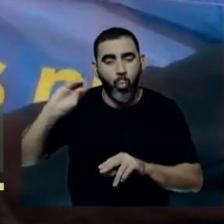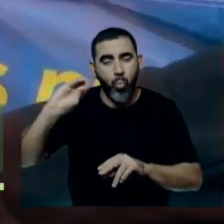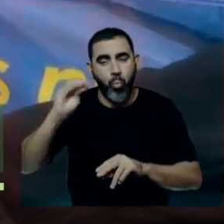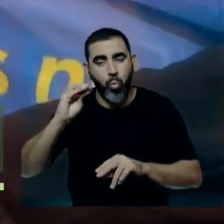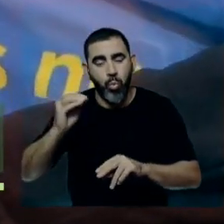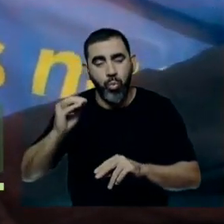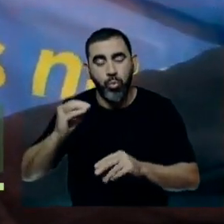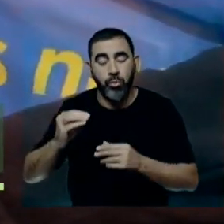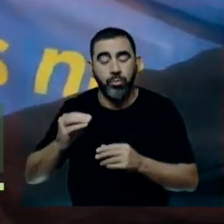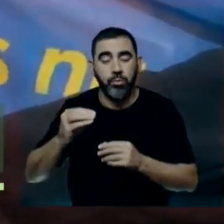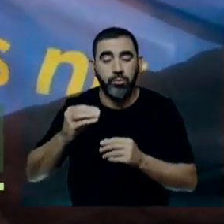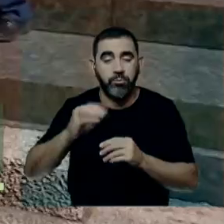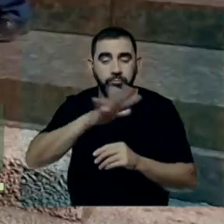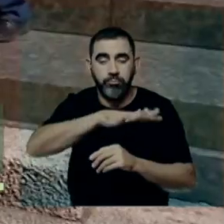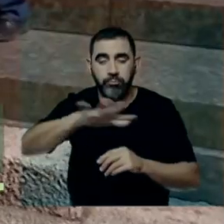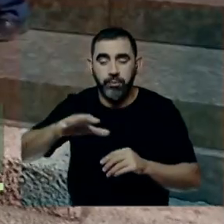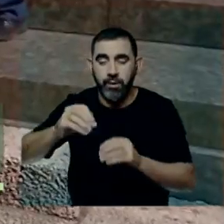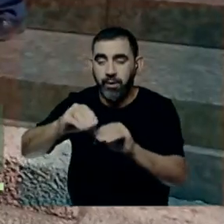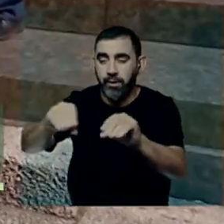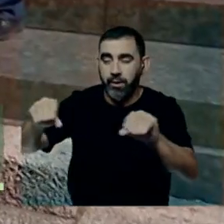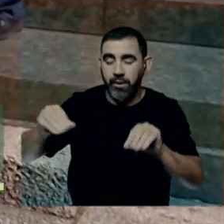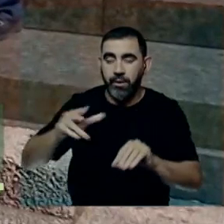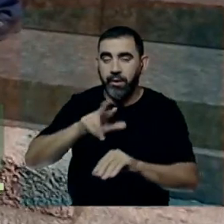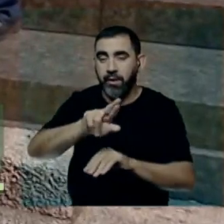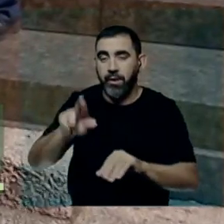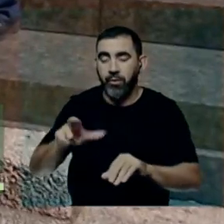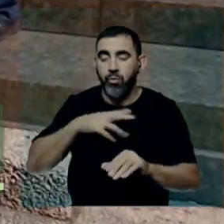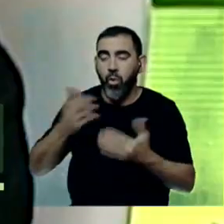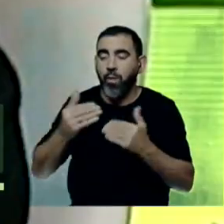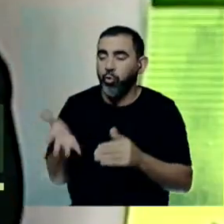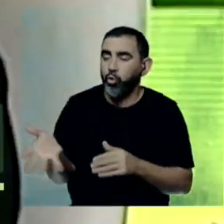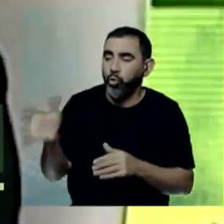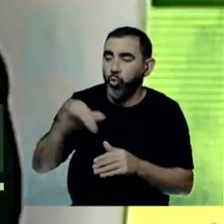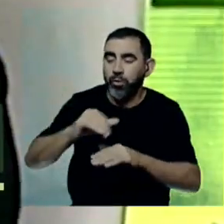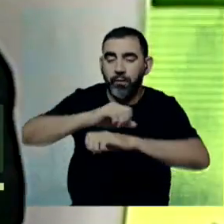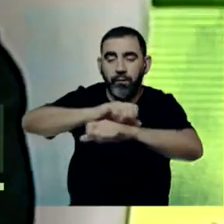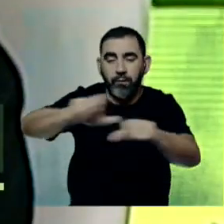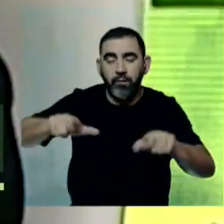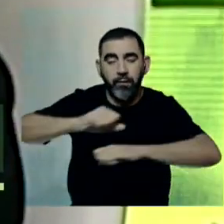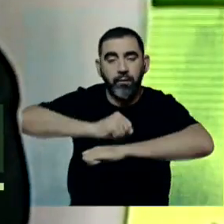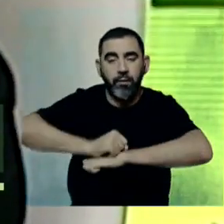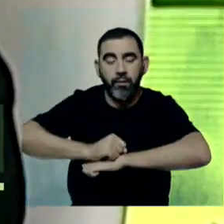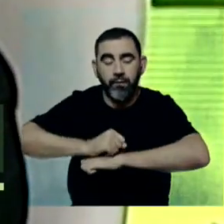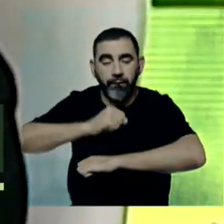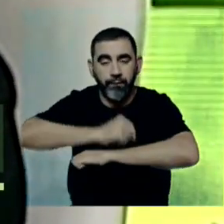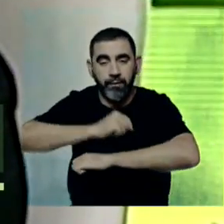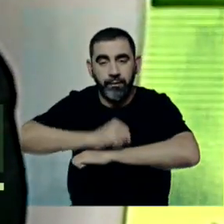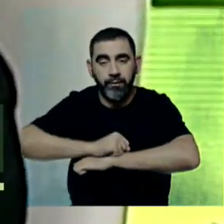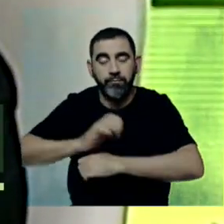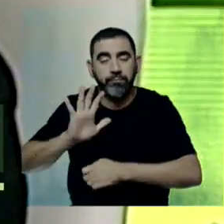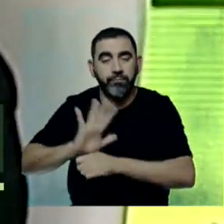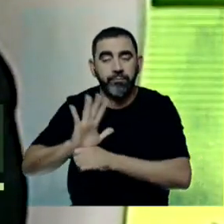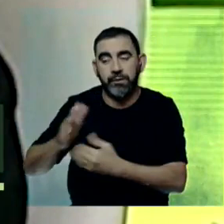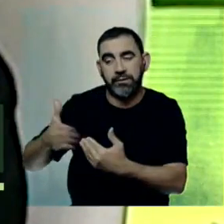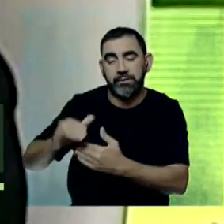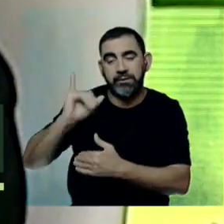sus restos están en el Río de la Plata. Entonces yo hablo con Macarena todos los días cuando me asomo a la terraza. Es una forma de estar cerca. Exacto.